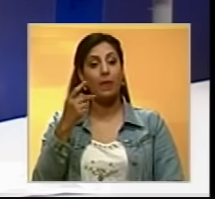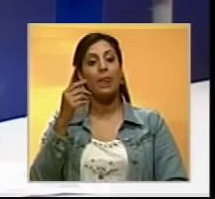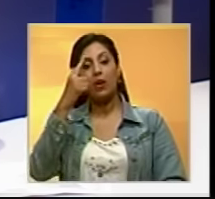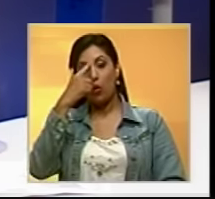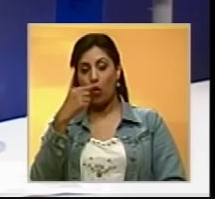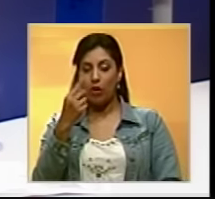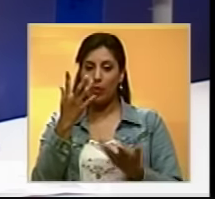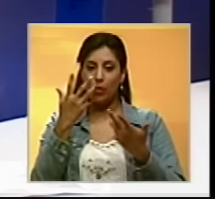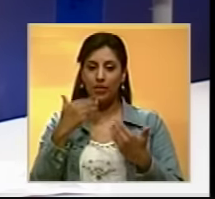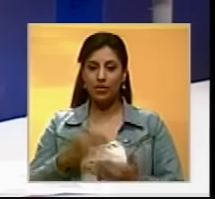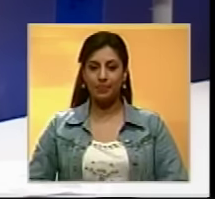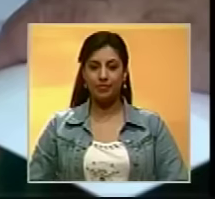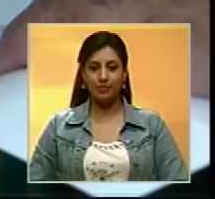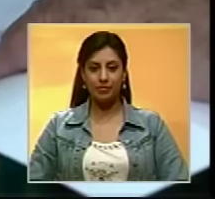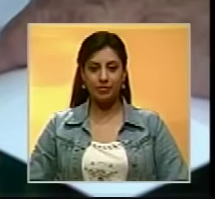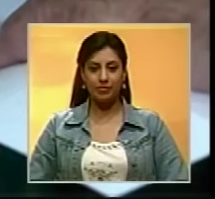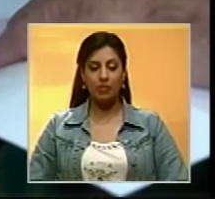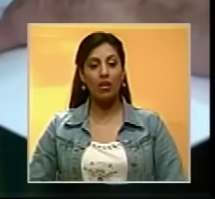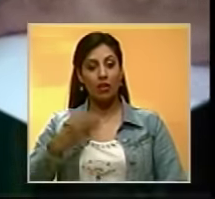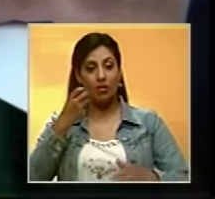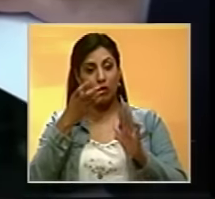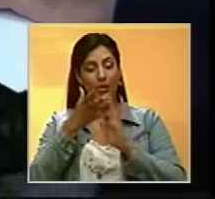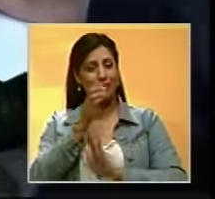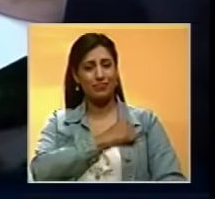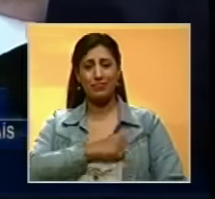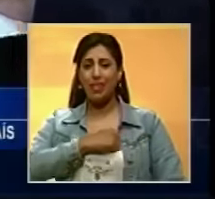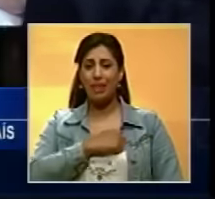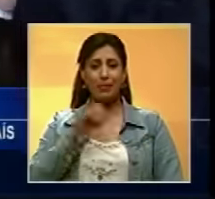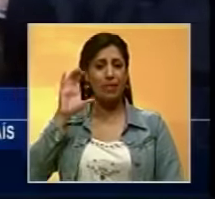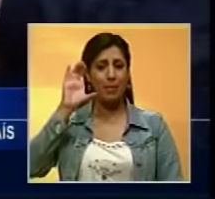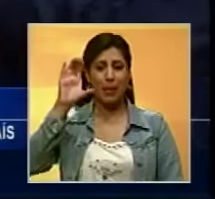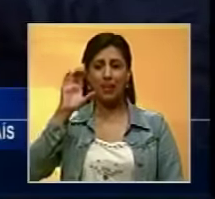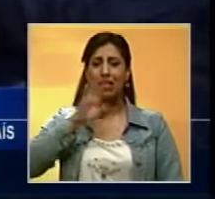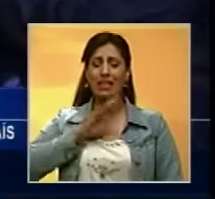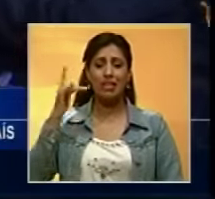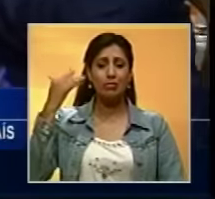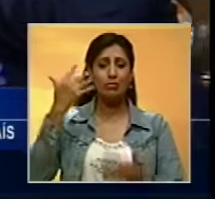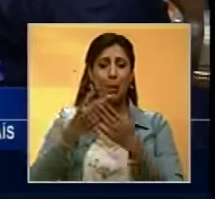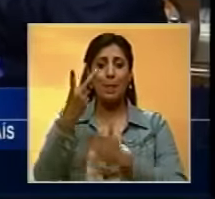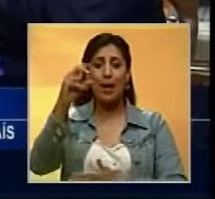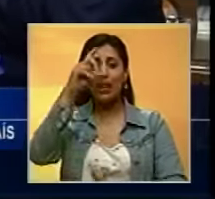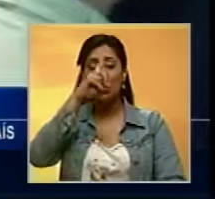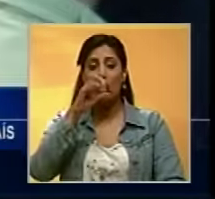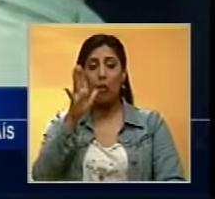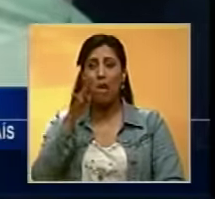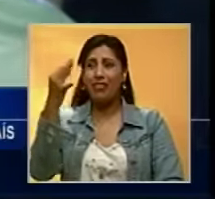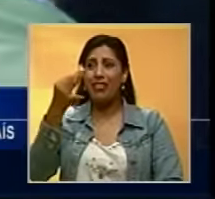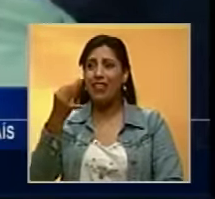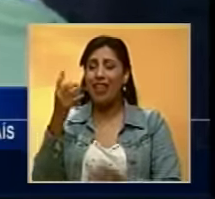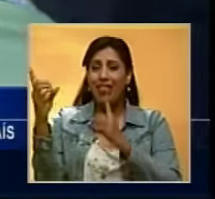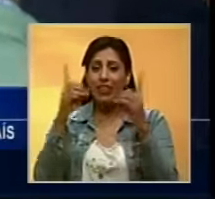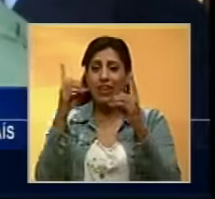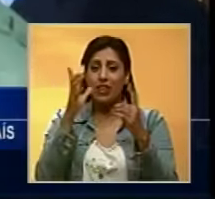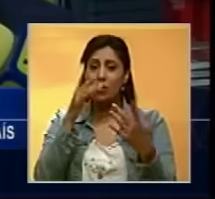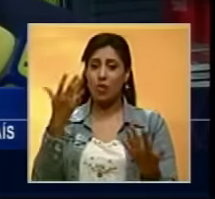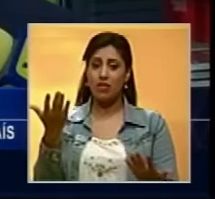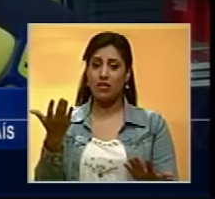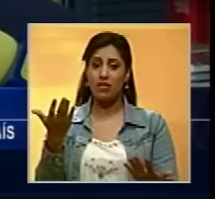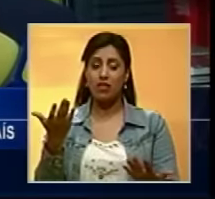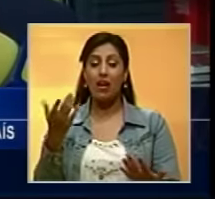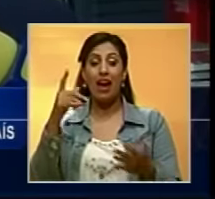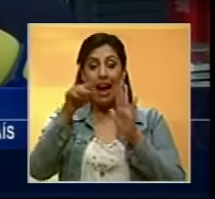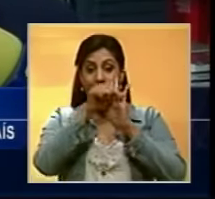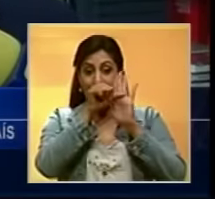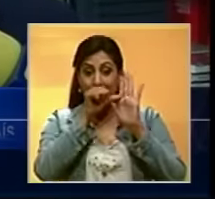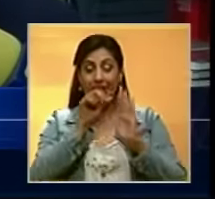Rodríguez nos amplía herndez lamenta que la nación lleve más de 20 años sin un verdadero debate de ideas el